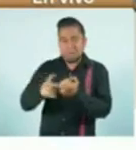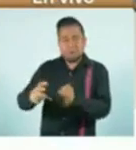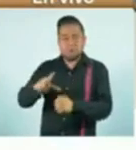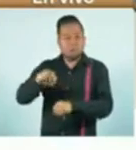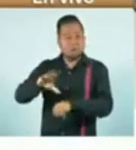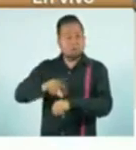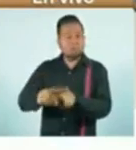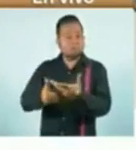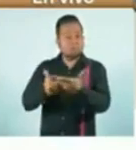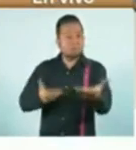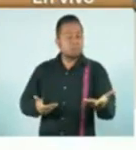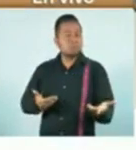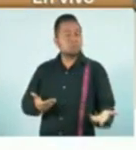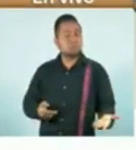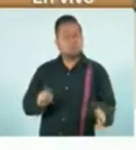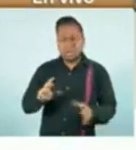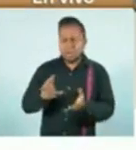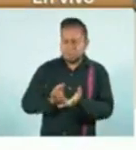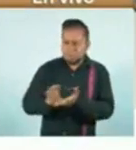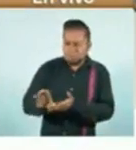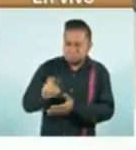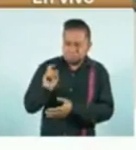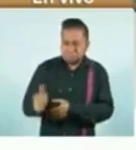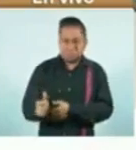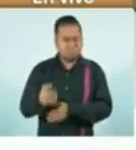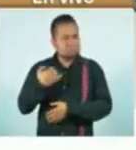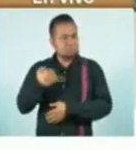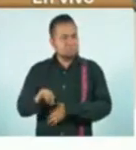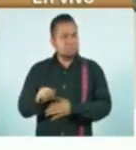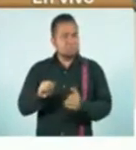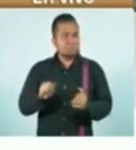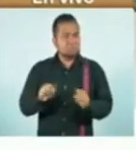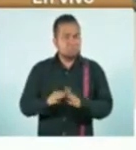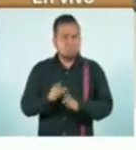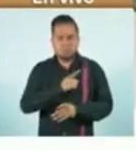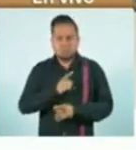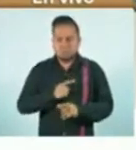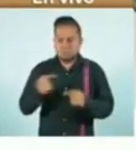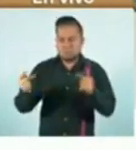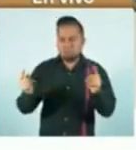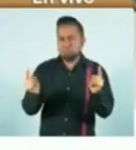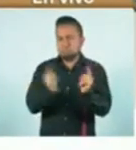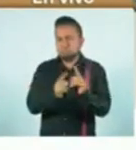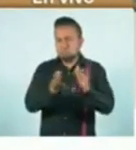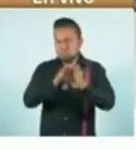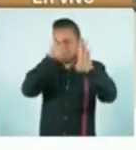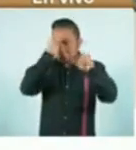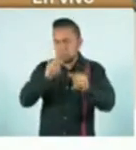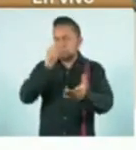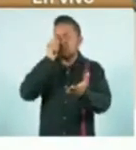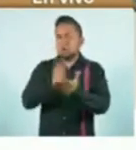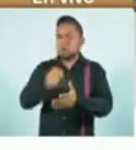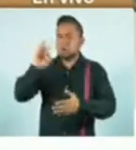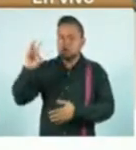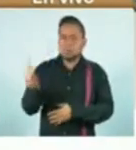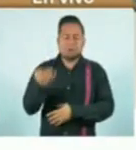factible de comprar. Se tienen que ver cómo se arreglan entre ellos, ¿cómo van a comprar zona